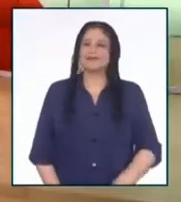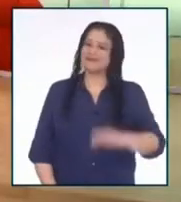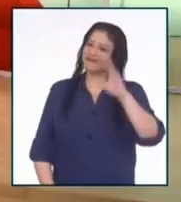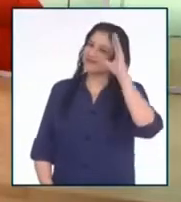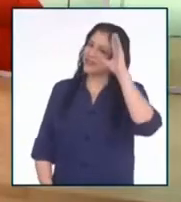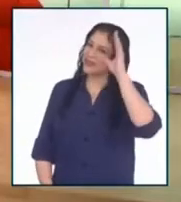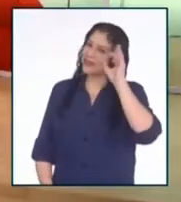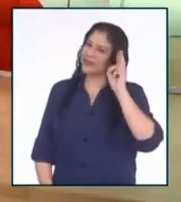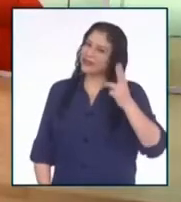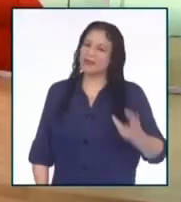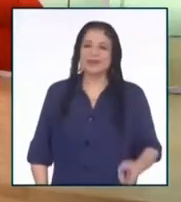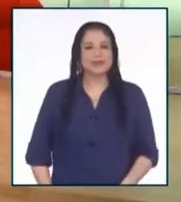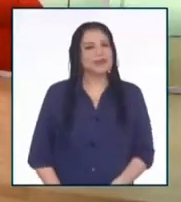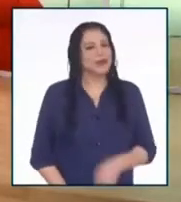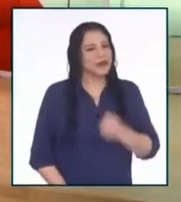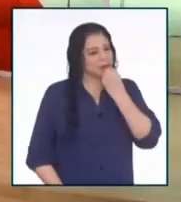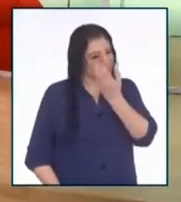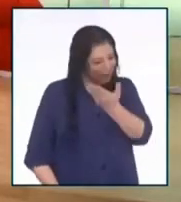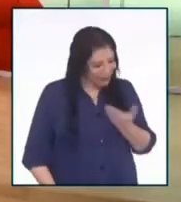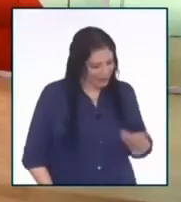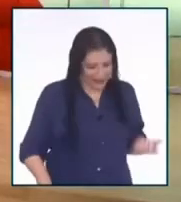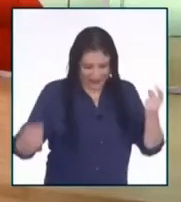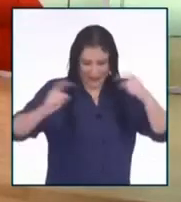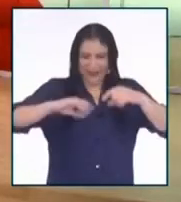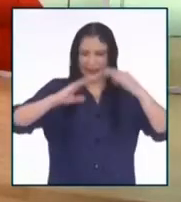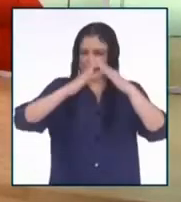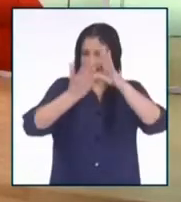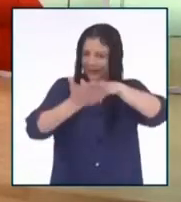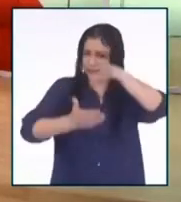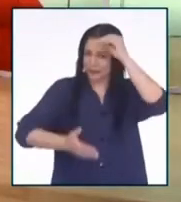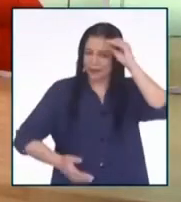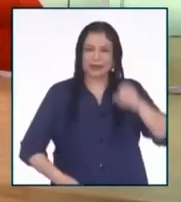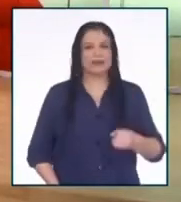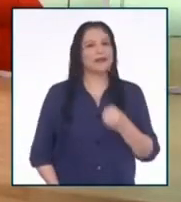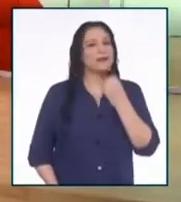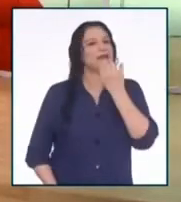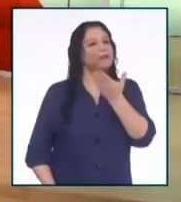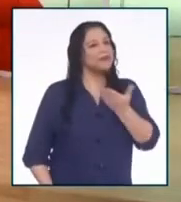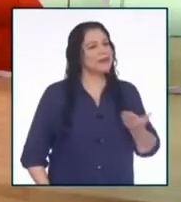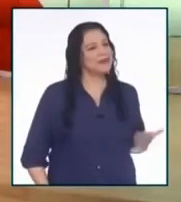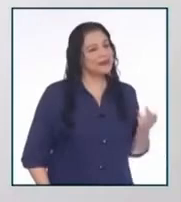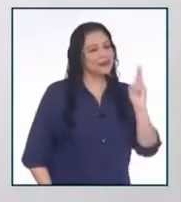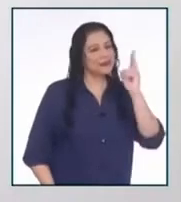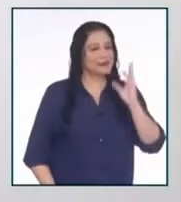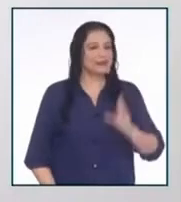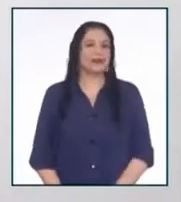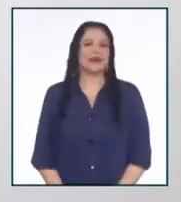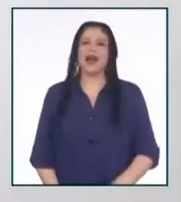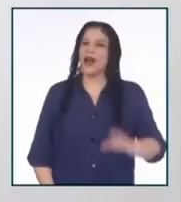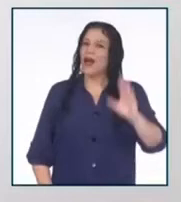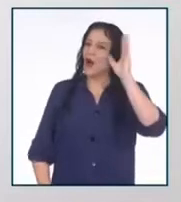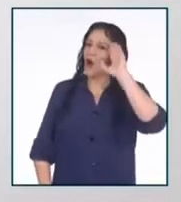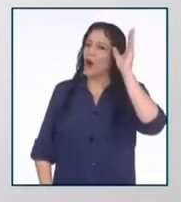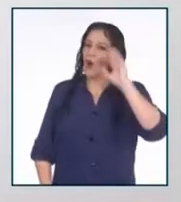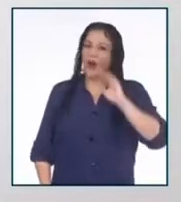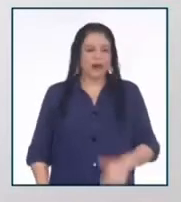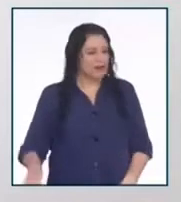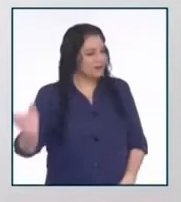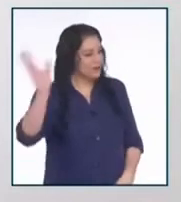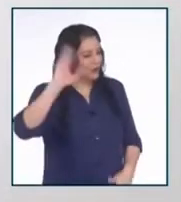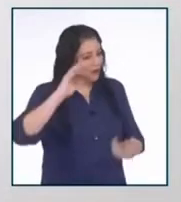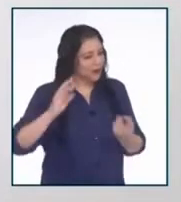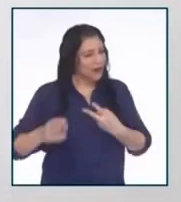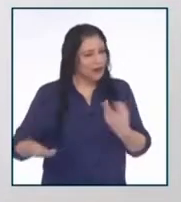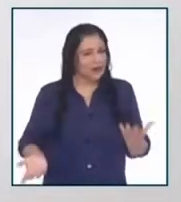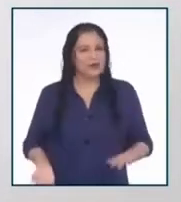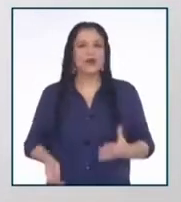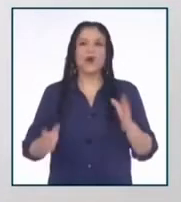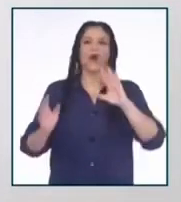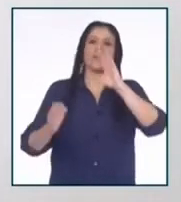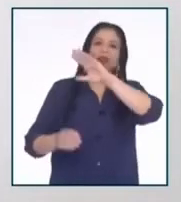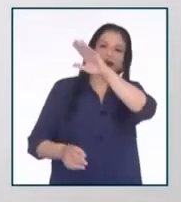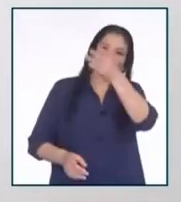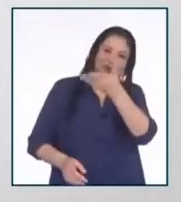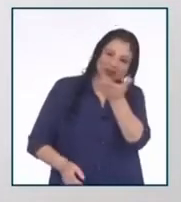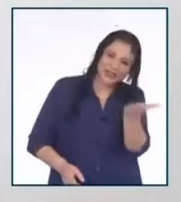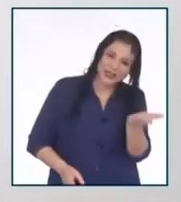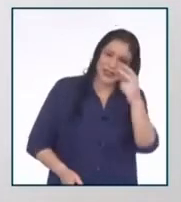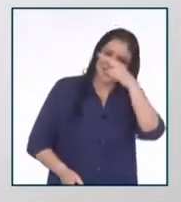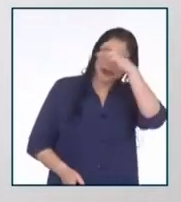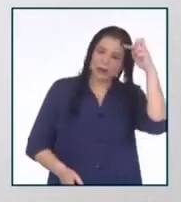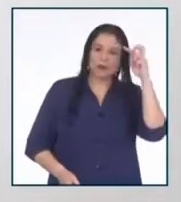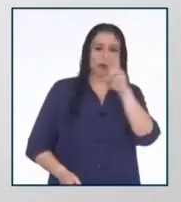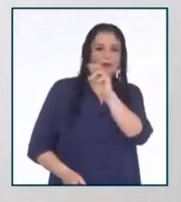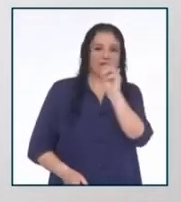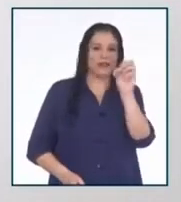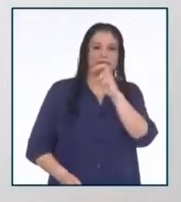Hola, profesora, bienvenida a Aprendo en Casa. Bienvenida, profesora. Hola, Stephanie Junior. Hola, chicas y chicos de la